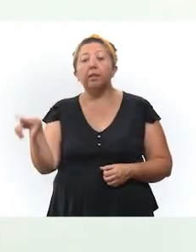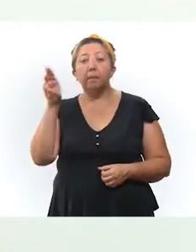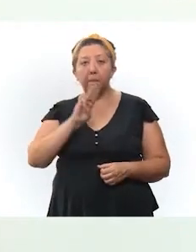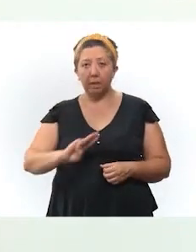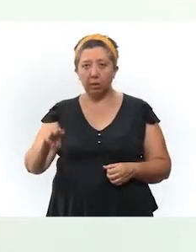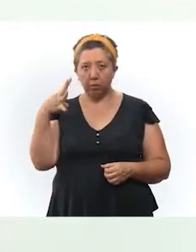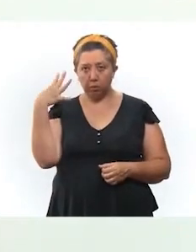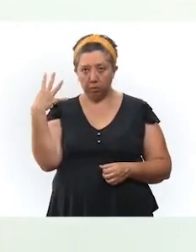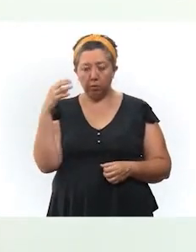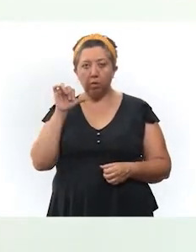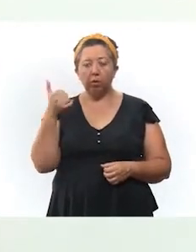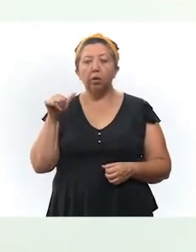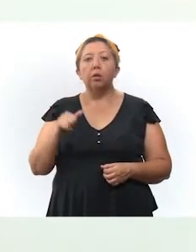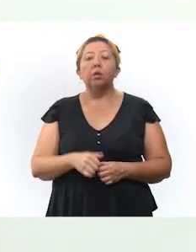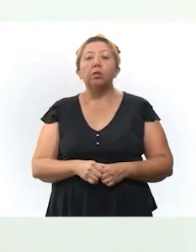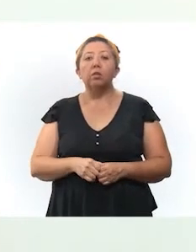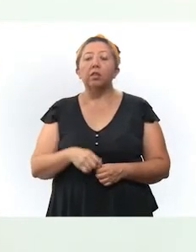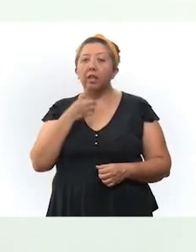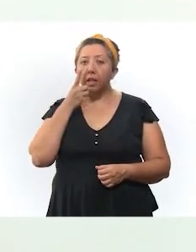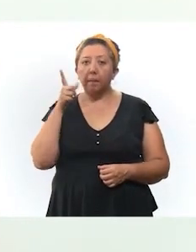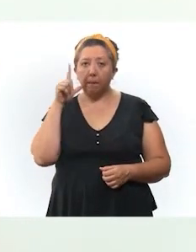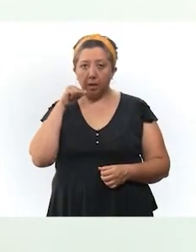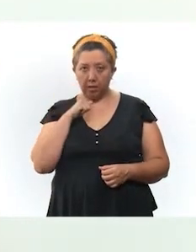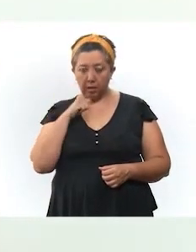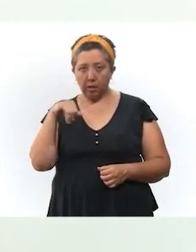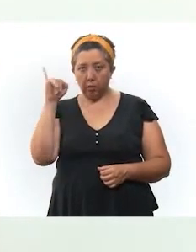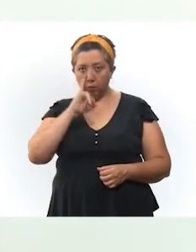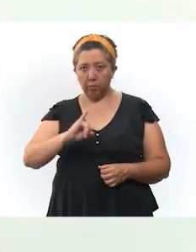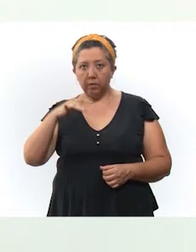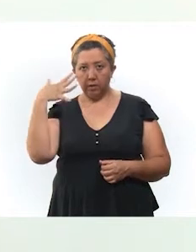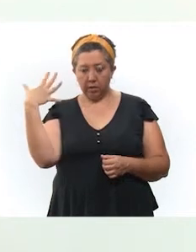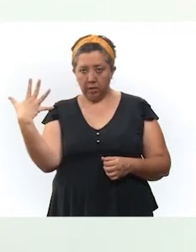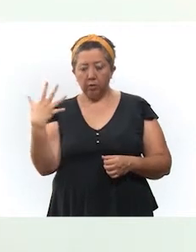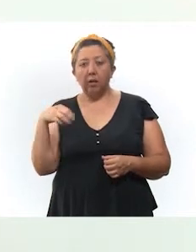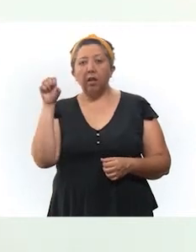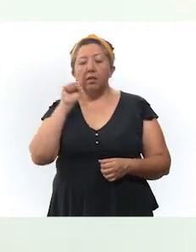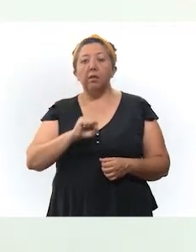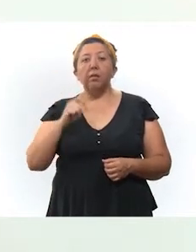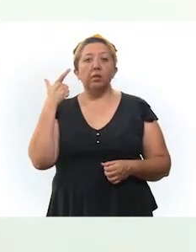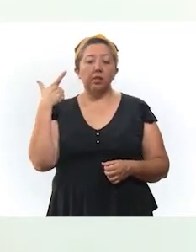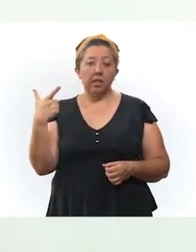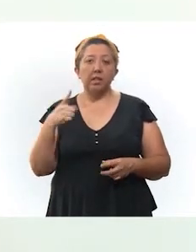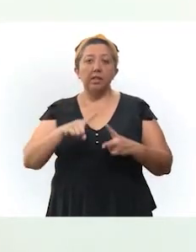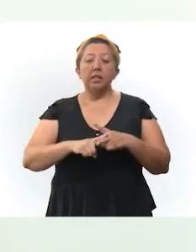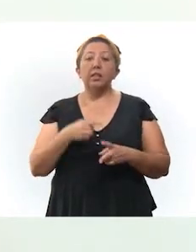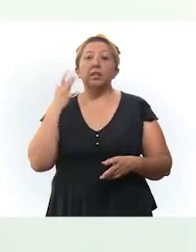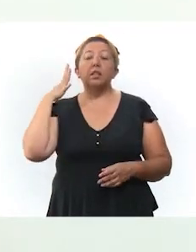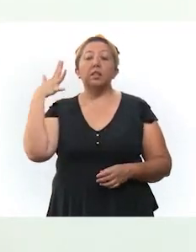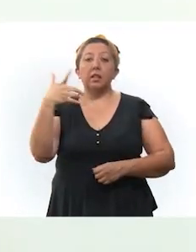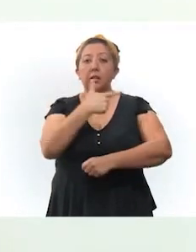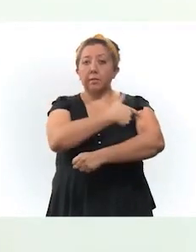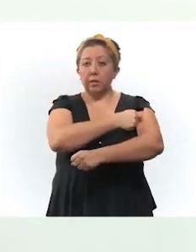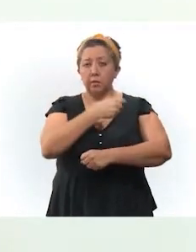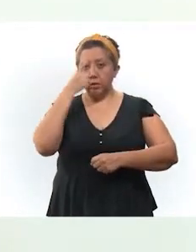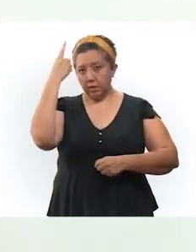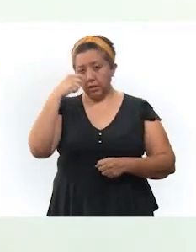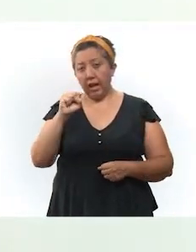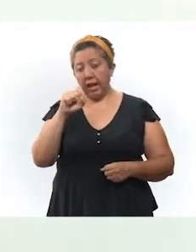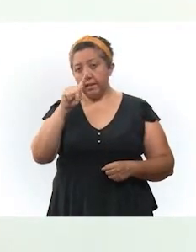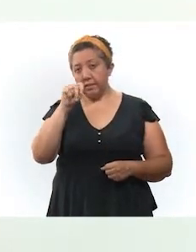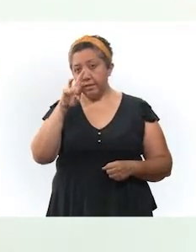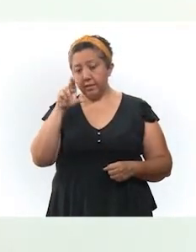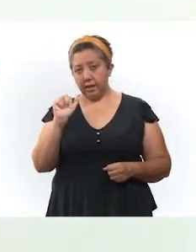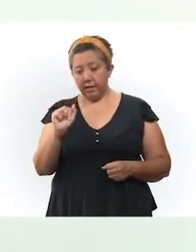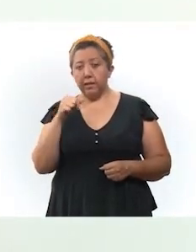este miércoles 4 de agosto. A partir de mañana, jueves 5, al sábado 7, se iniciará la aplicación de vacunas